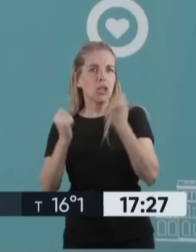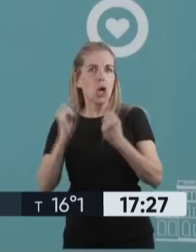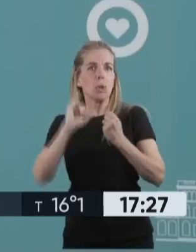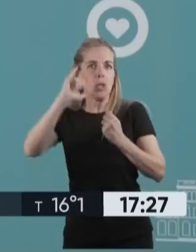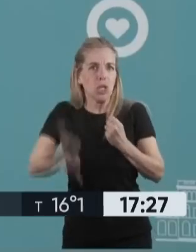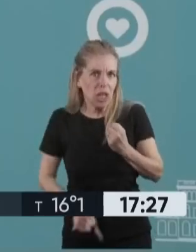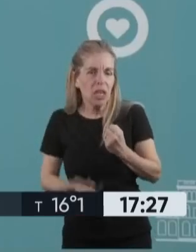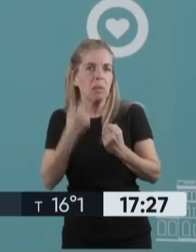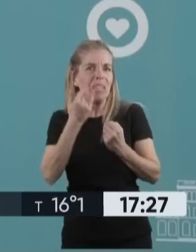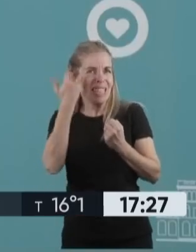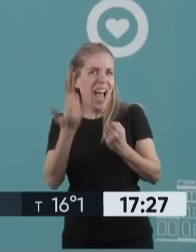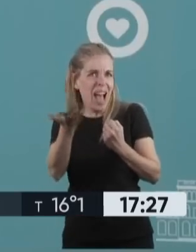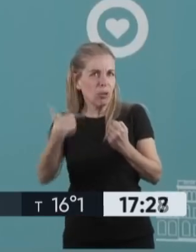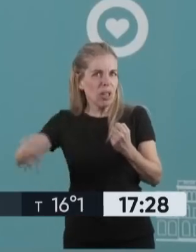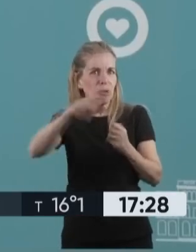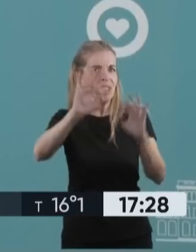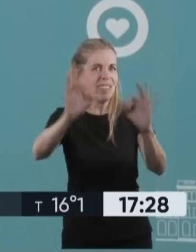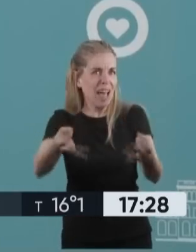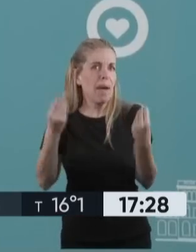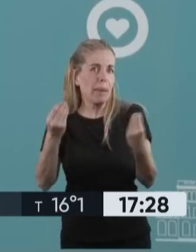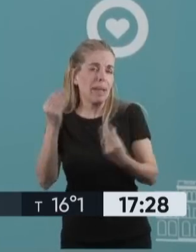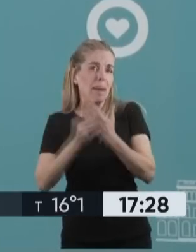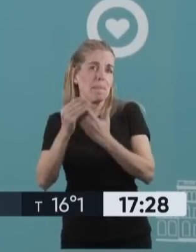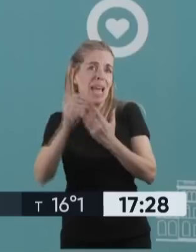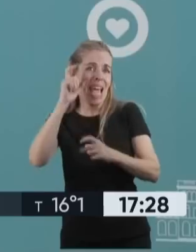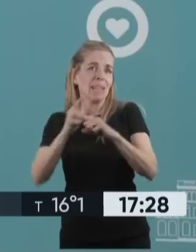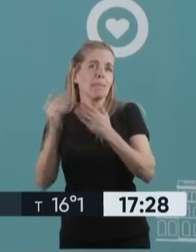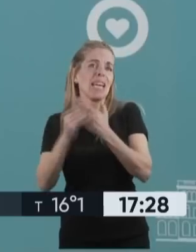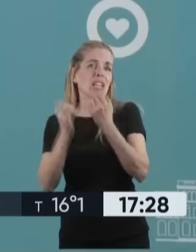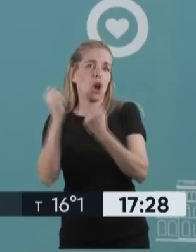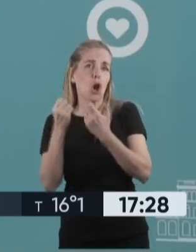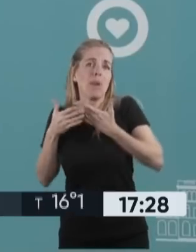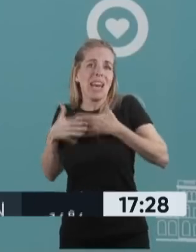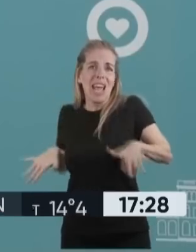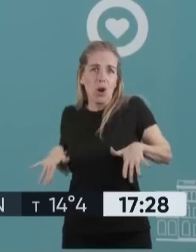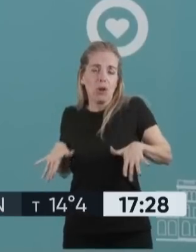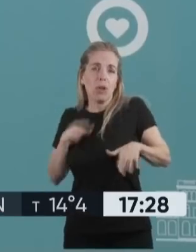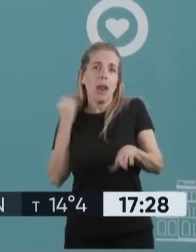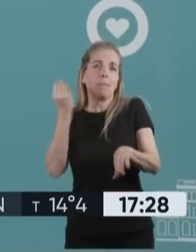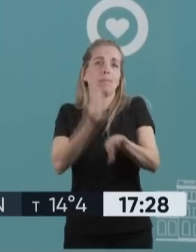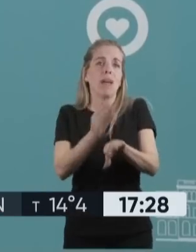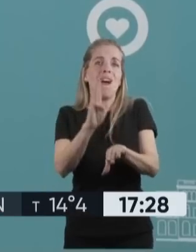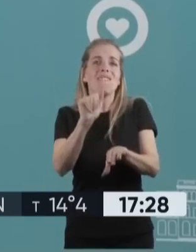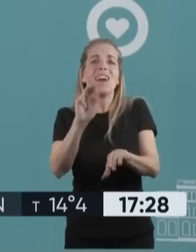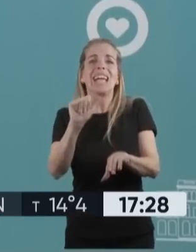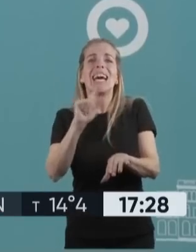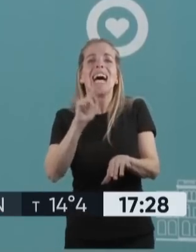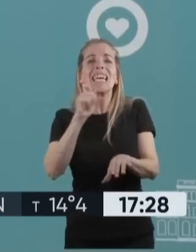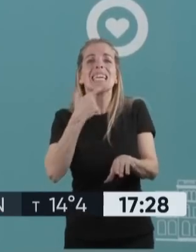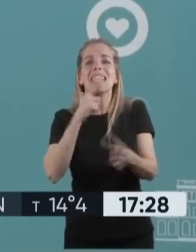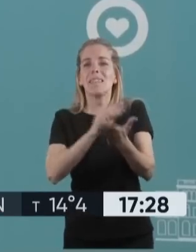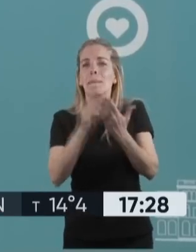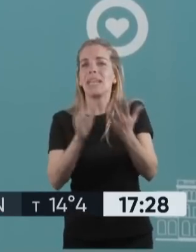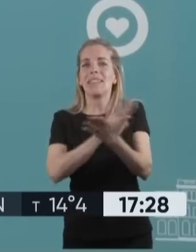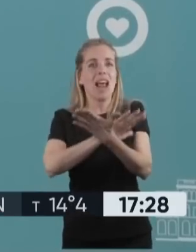como todos ustedes conocen, que fue la renuncia del ministro Guzmán y la designación de la ministra Batakis. La ministra está armando su equipo de trabajo y